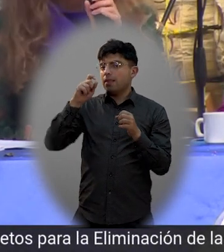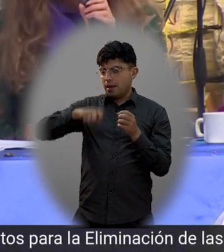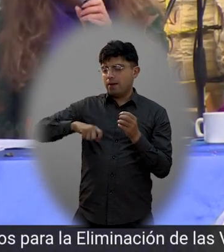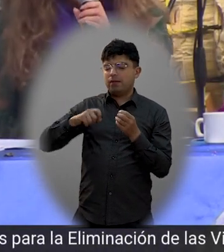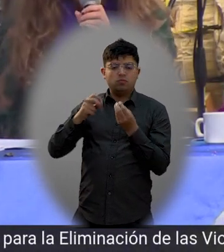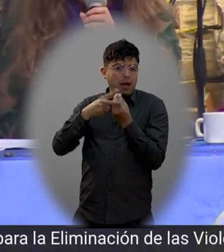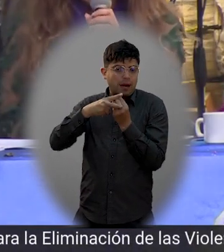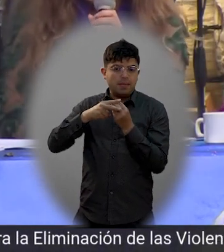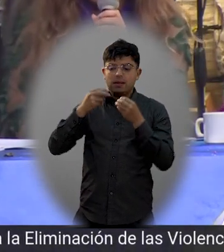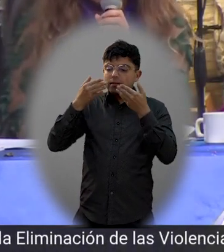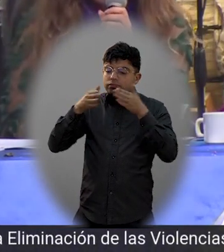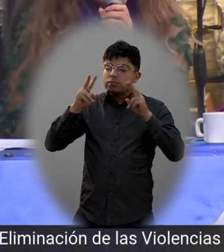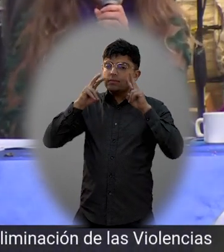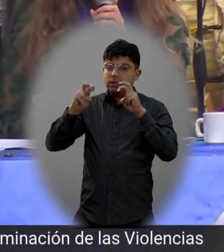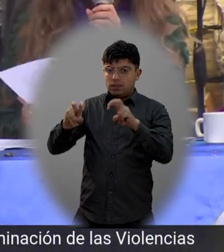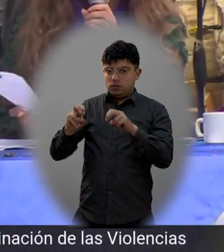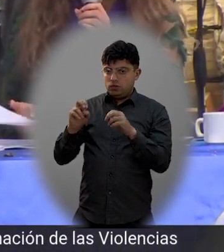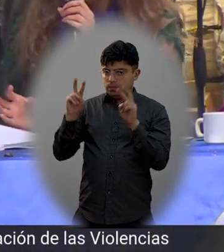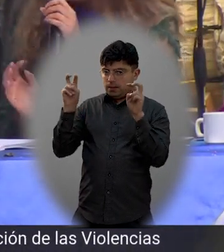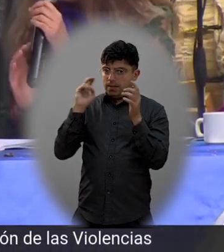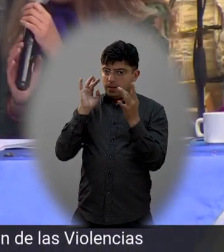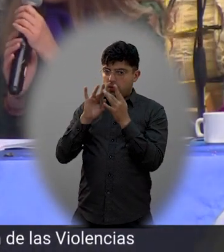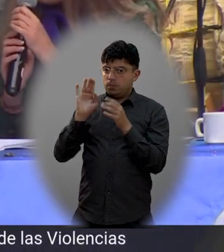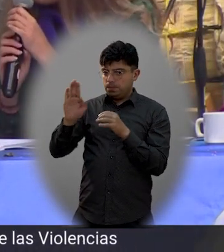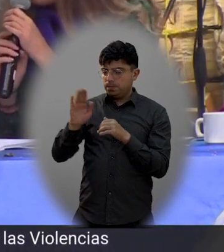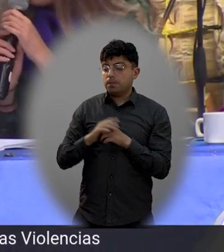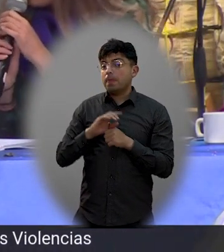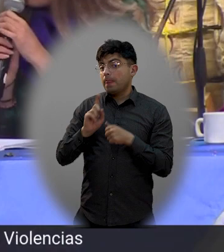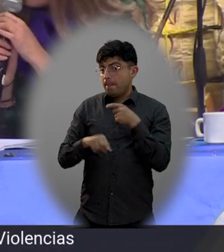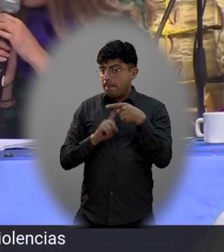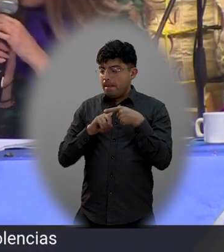respecto. Eso por ese lado. Dos.